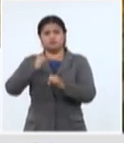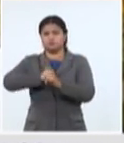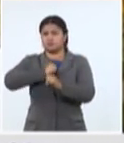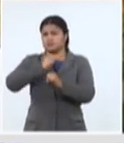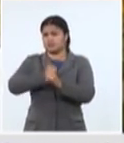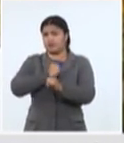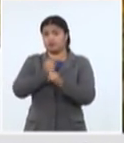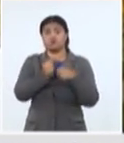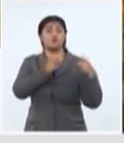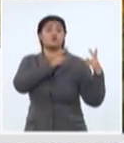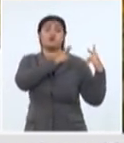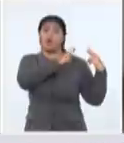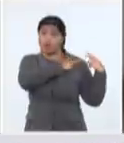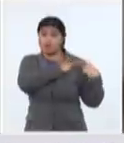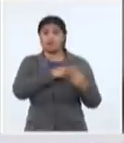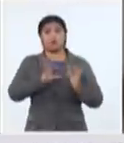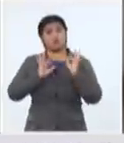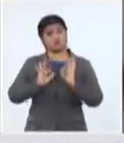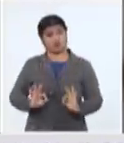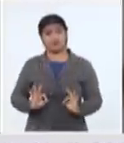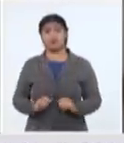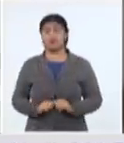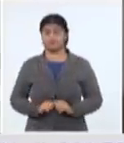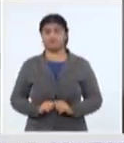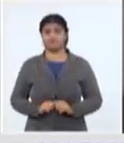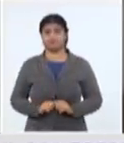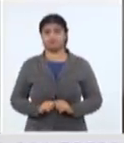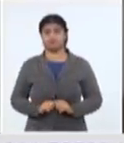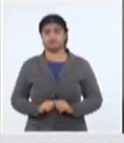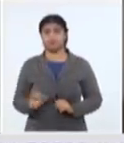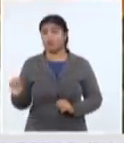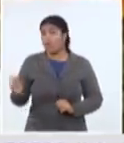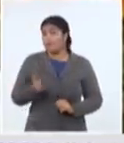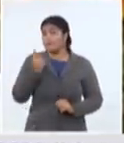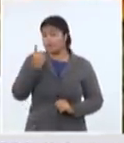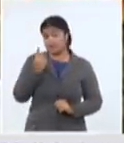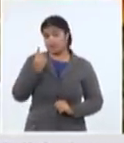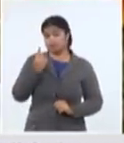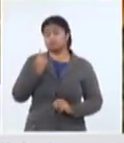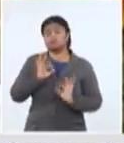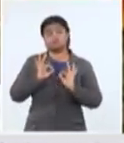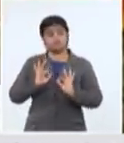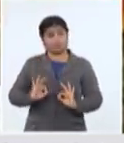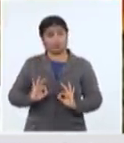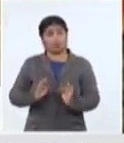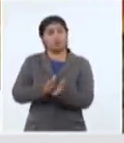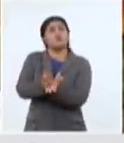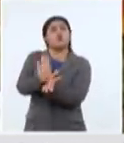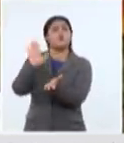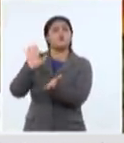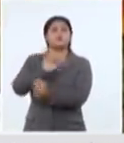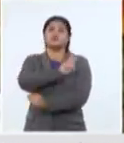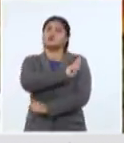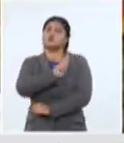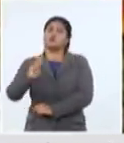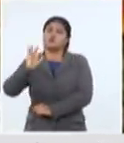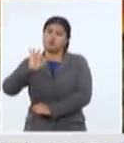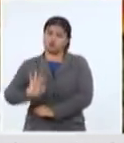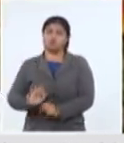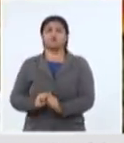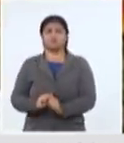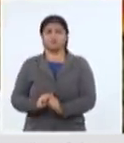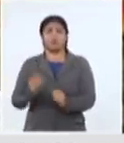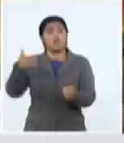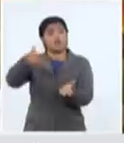muy grande. Primero, porque tiene que tener el nombre de Cuba muy en alto. El compromiso es ir a Qatar y librar a ese país